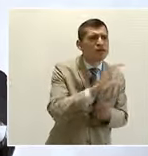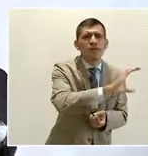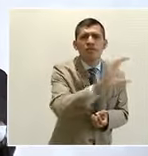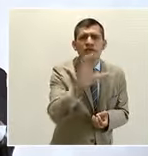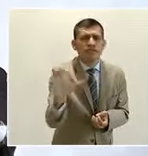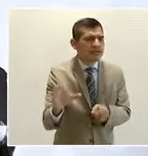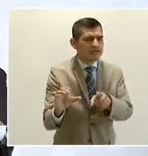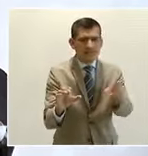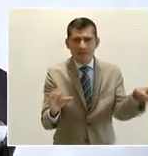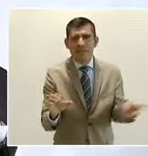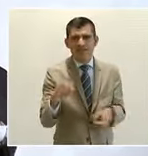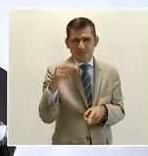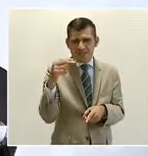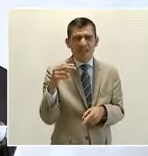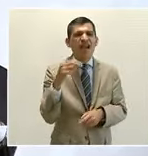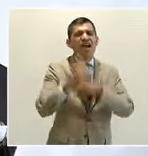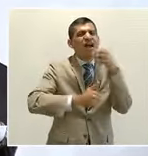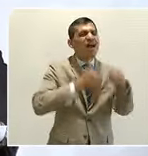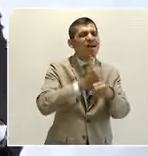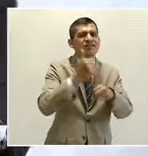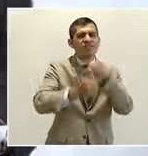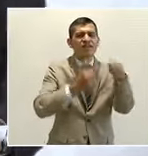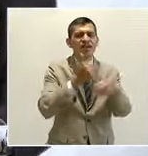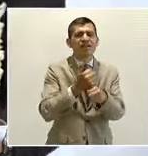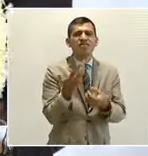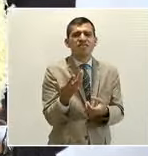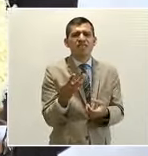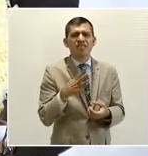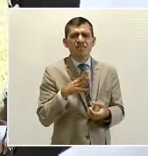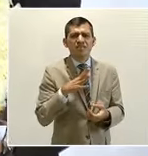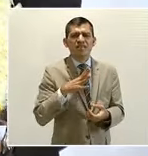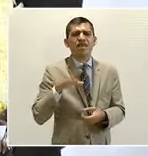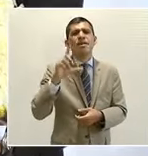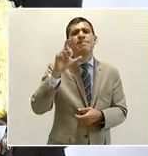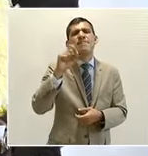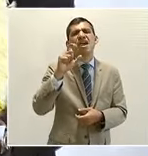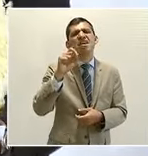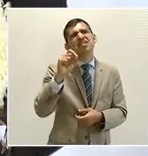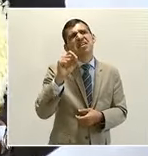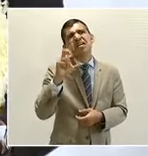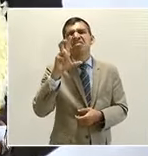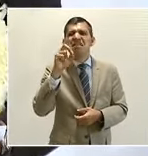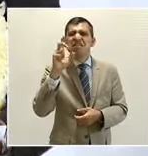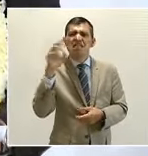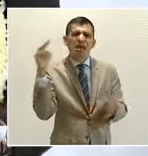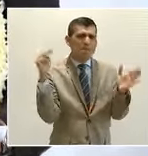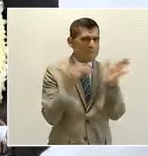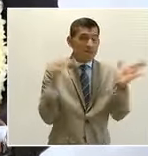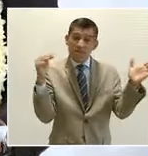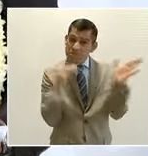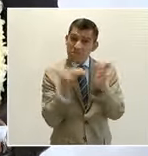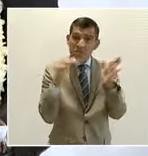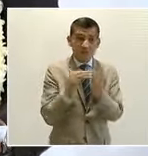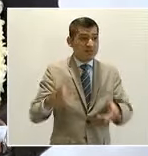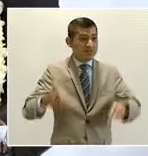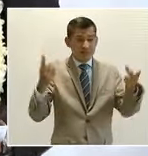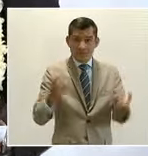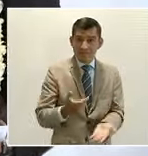se llevaban al año hasta 20 30 mil millones de pesos